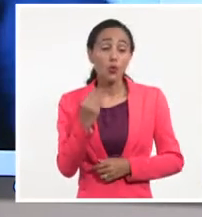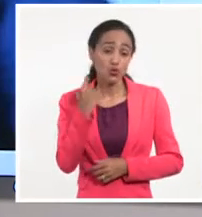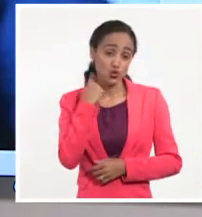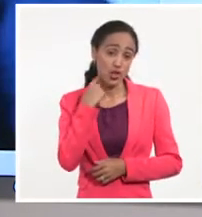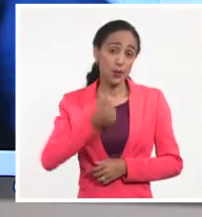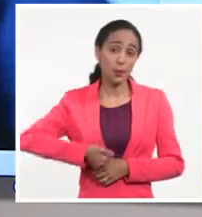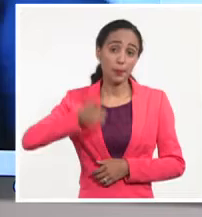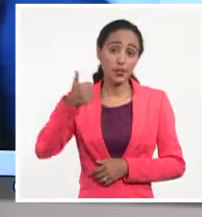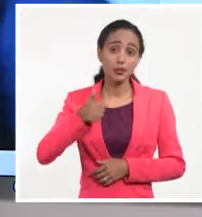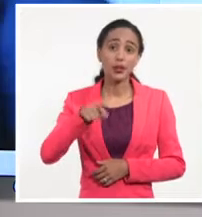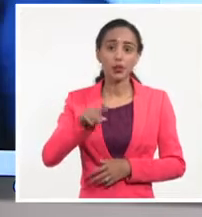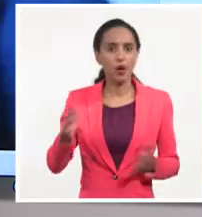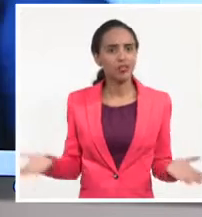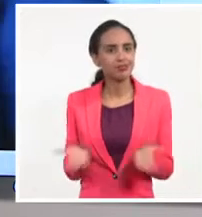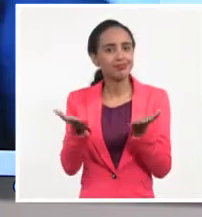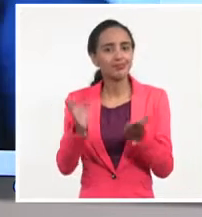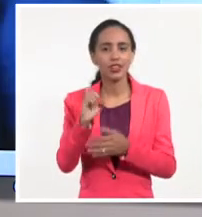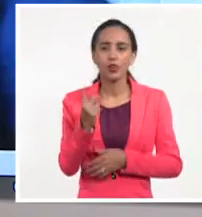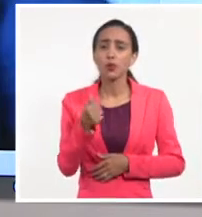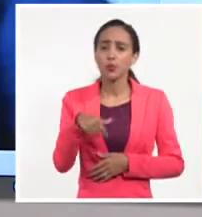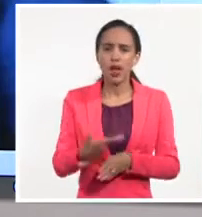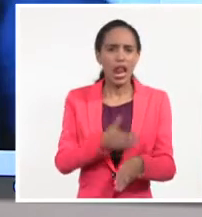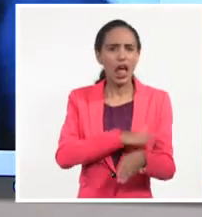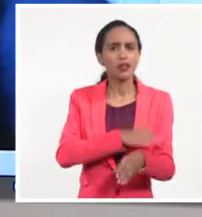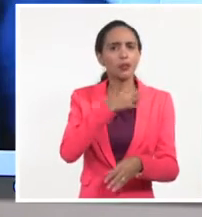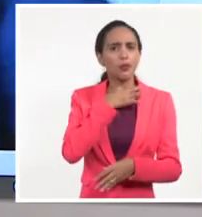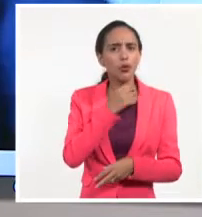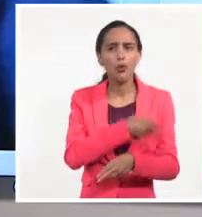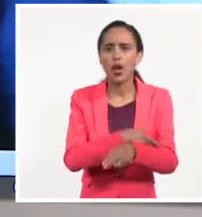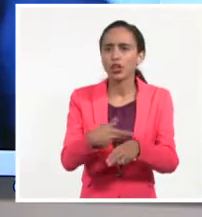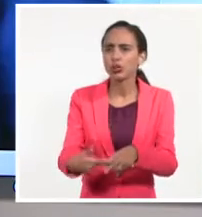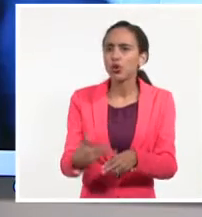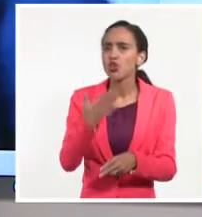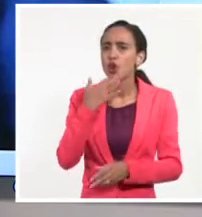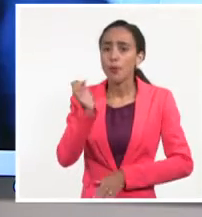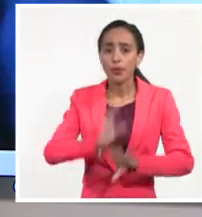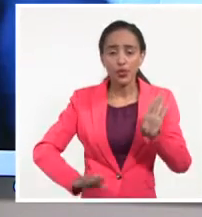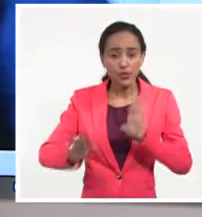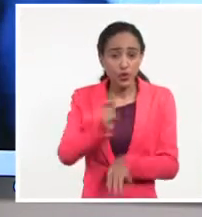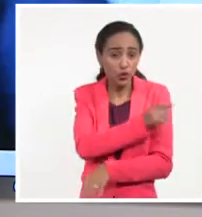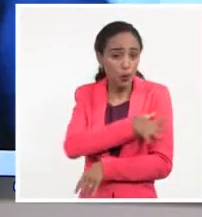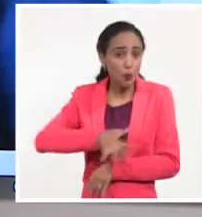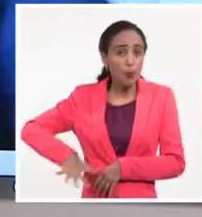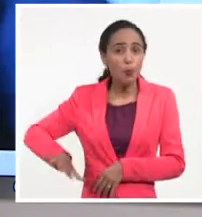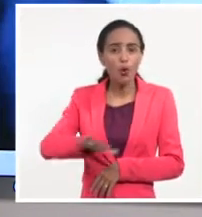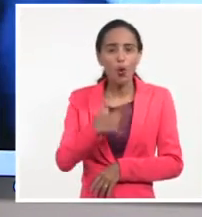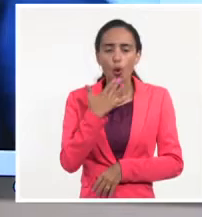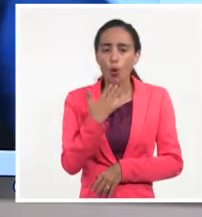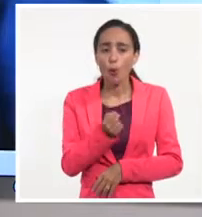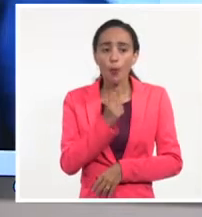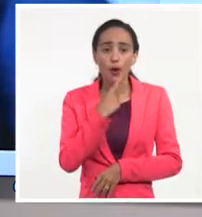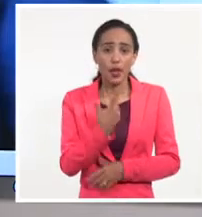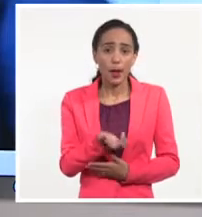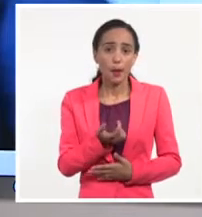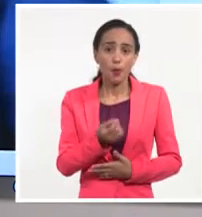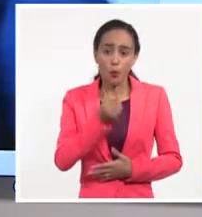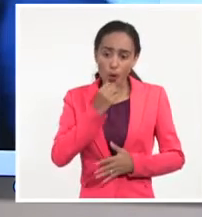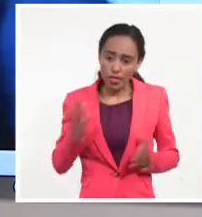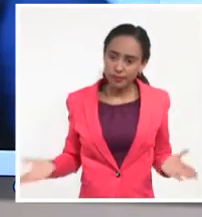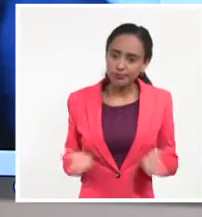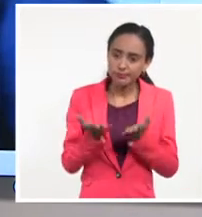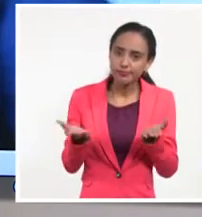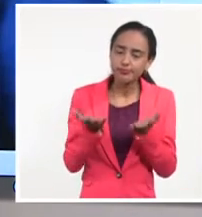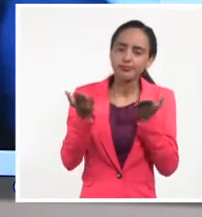que lo impulsó, su origen humilde, su historia de sindicalista, su fuerza para resurgir como el fénix, su